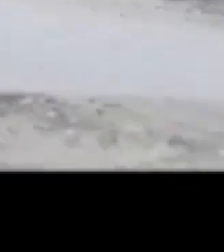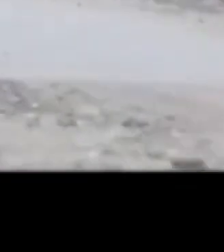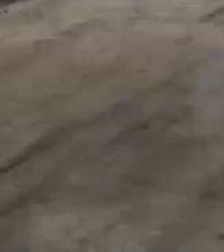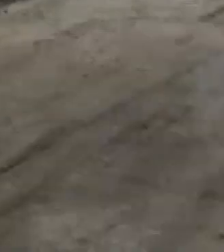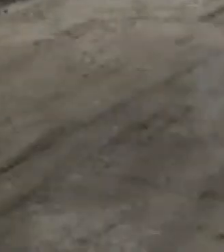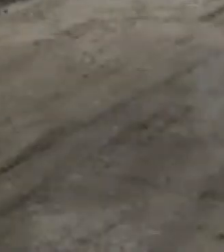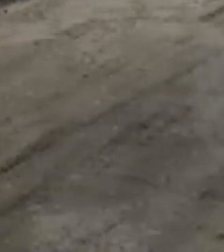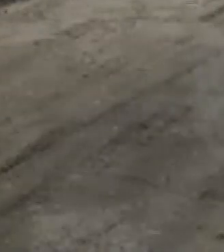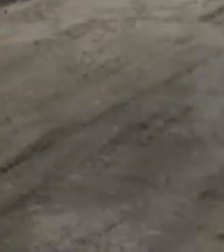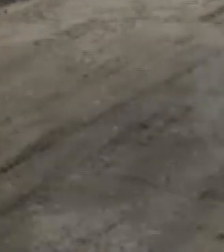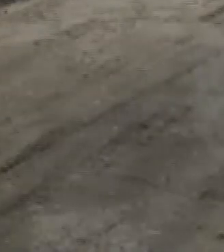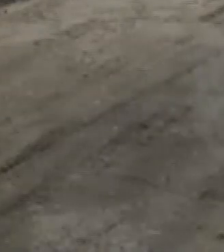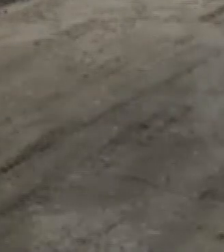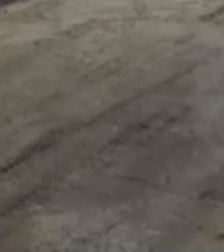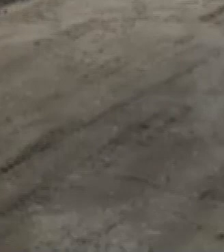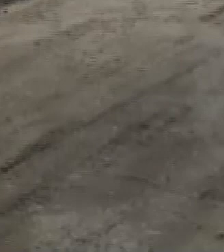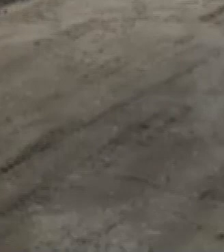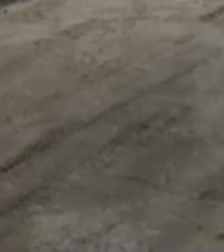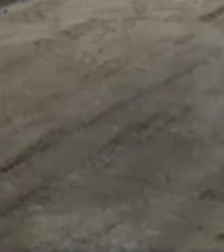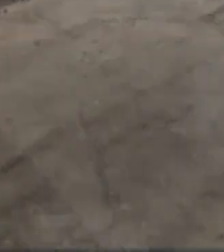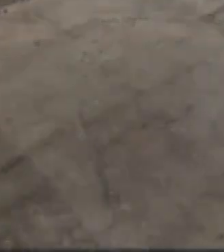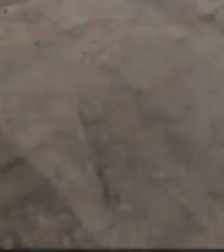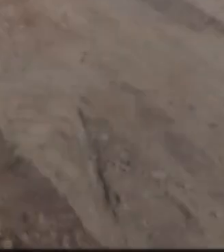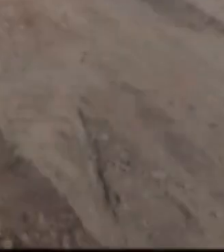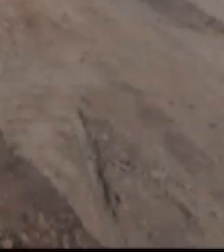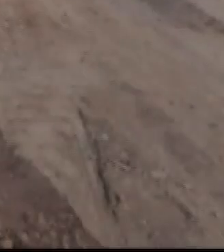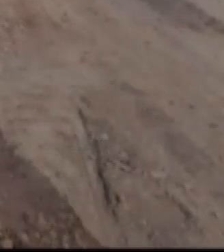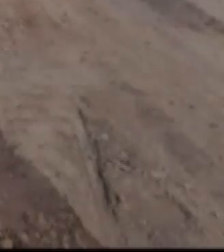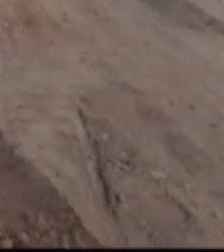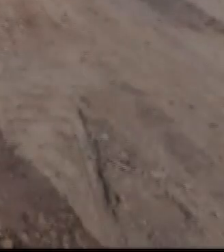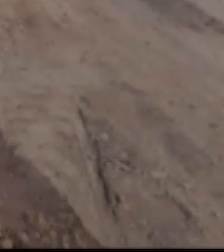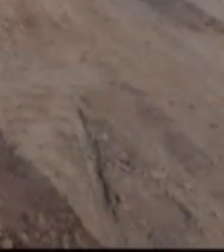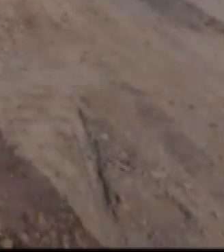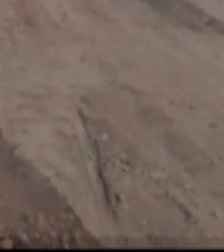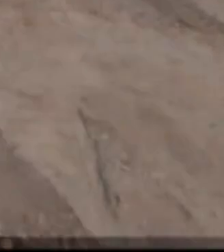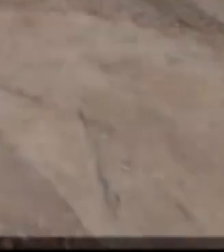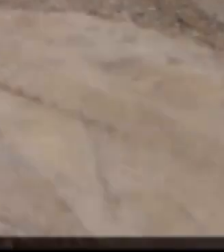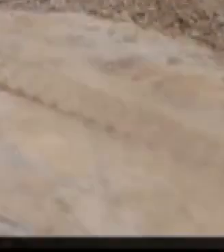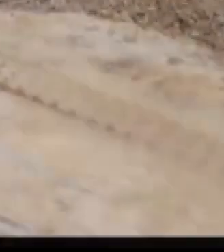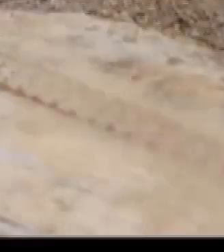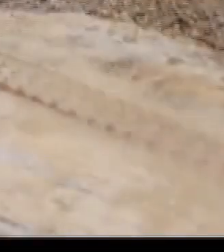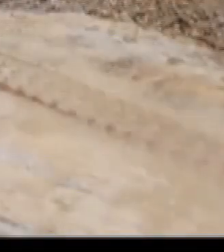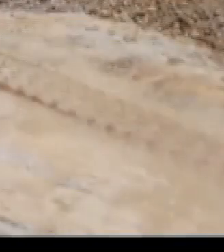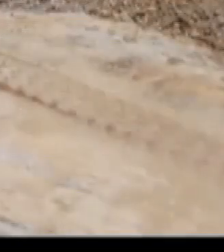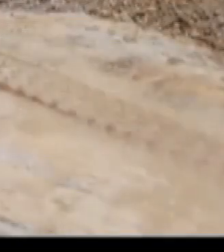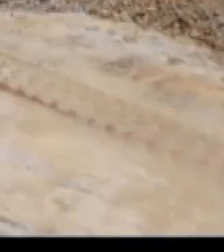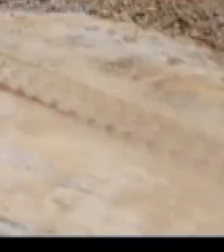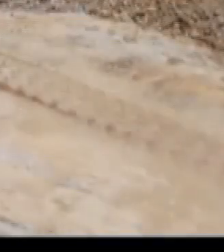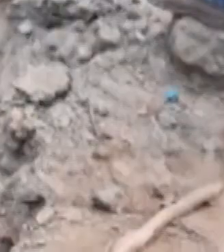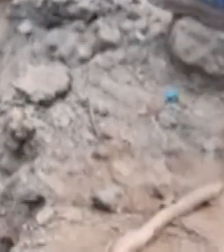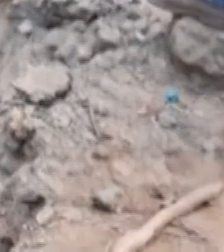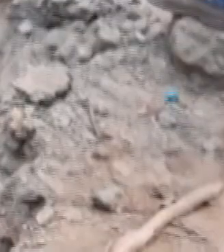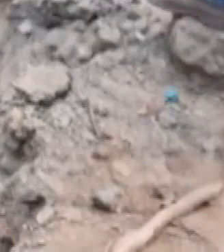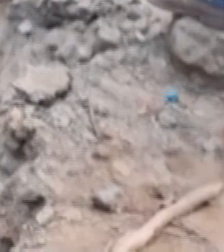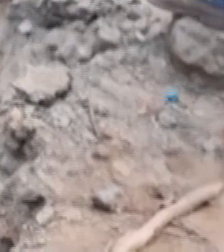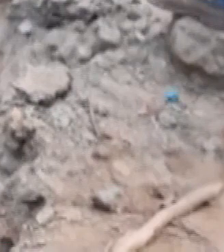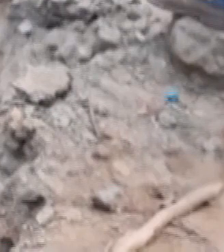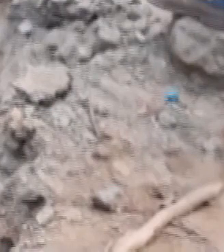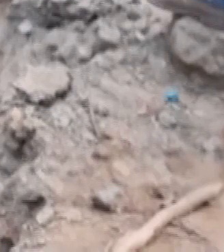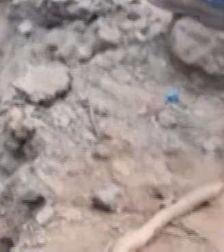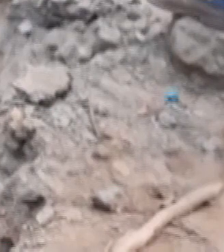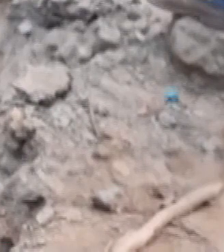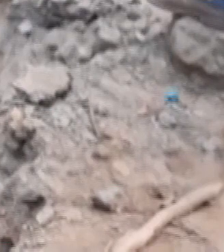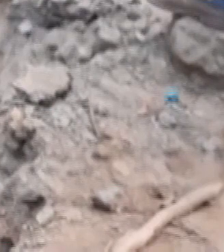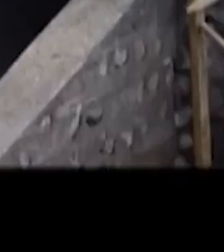de una carretera adoquinada, modernísima, que pueda brindarle servicio a toda la población de la